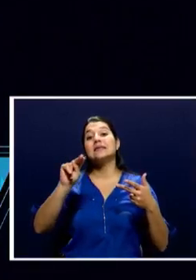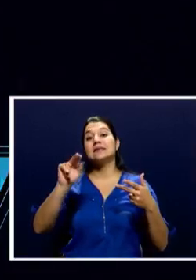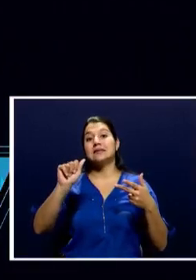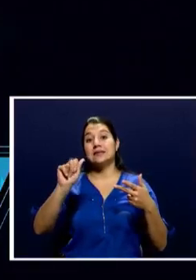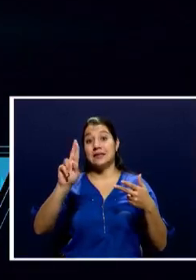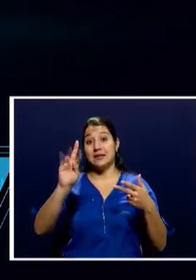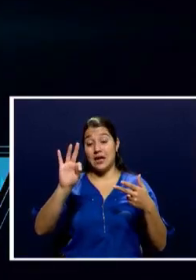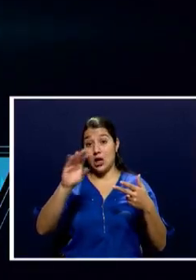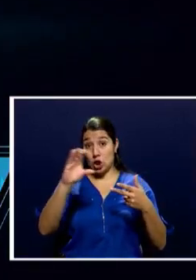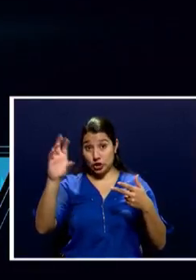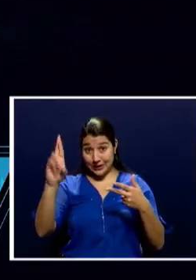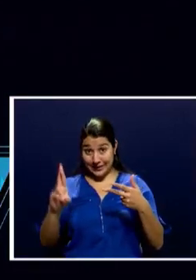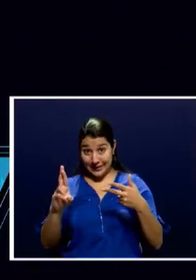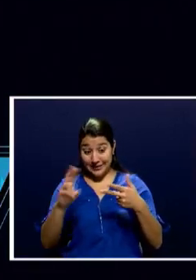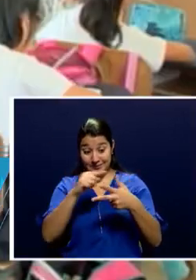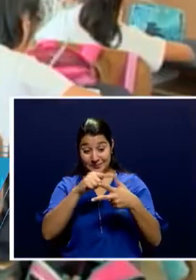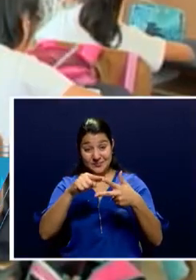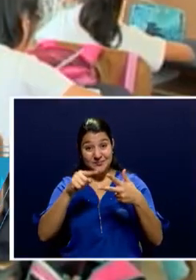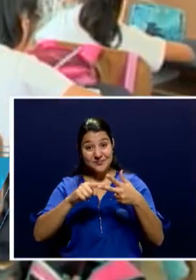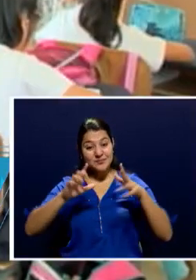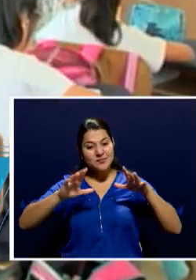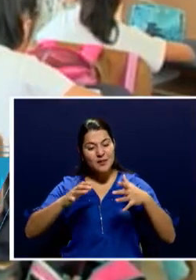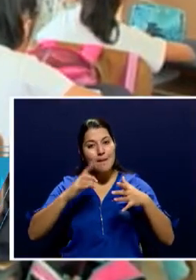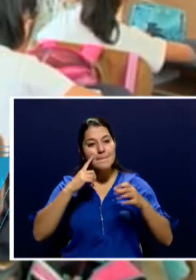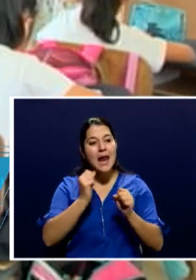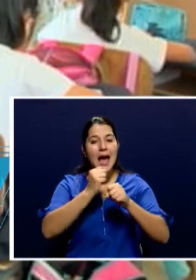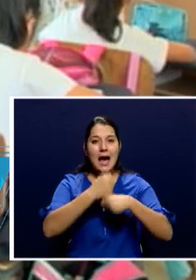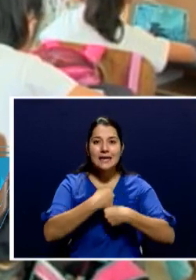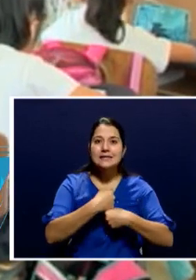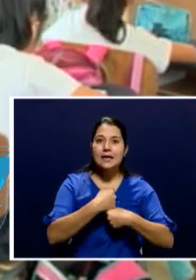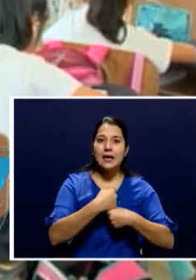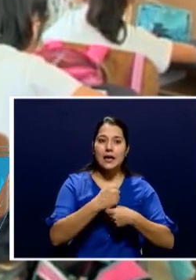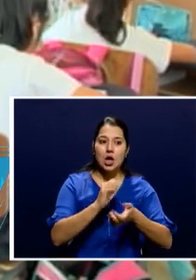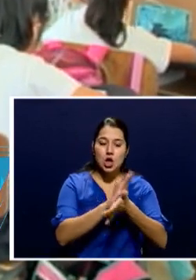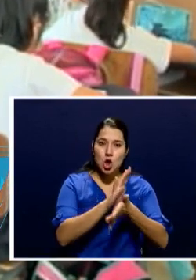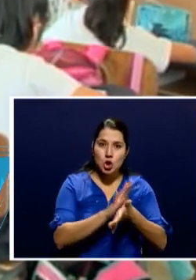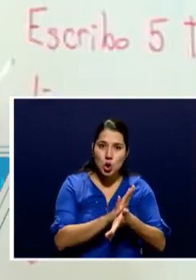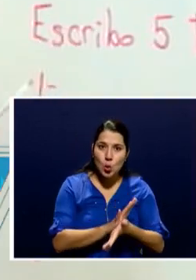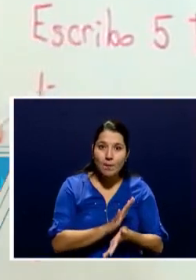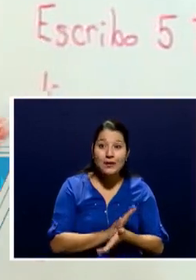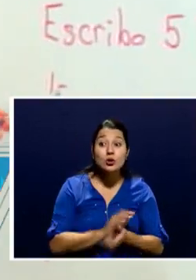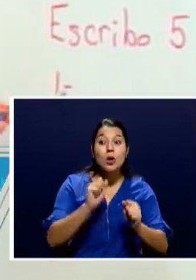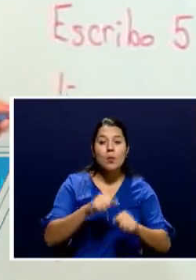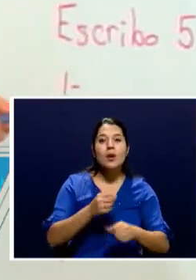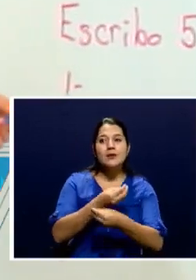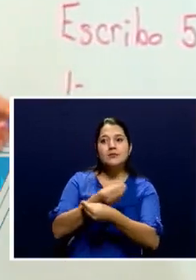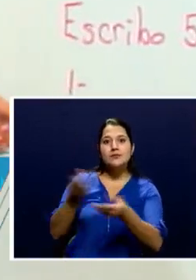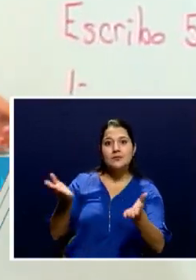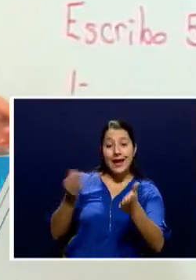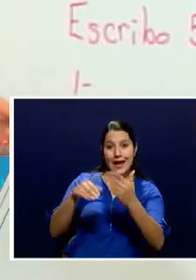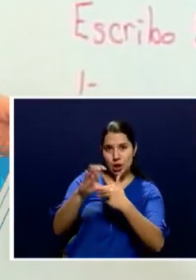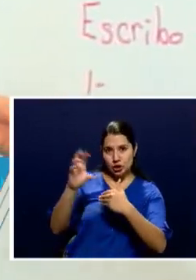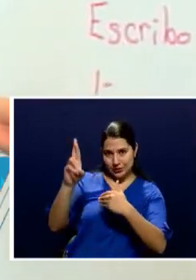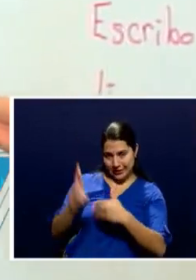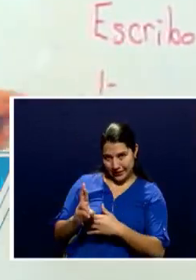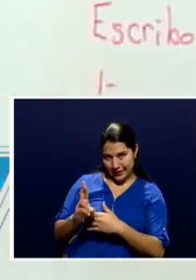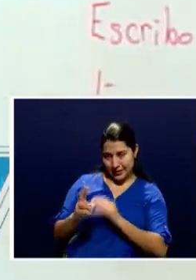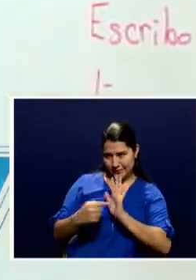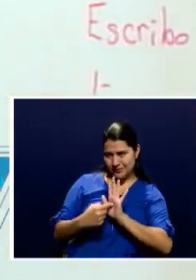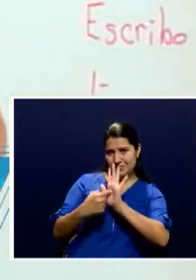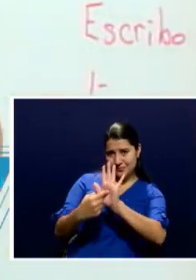Rica Medios, se unen para producir materiales académicos que serán transmitidos a nivel nacional. Los contenidos se ofrecerán